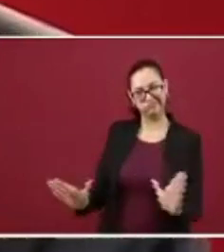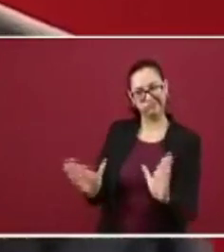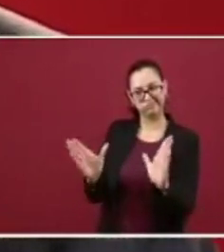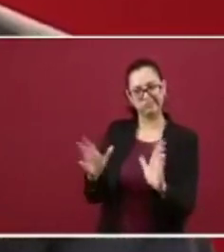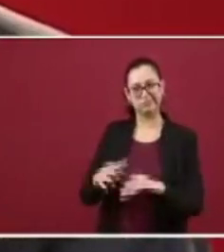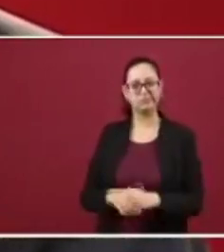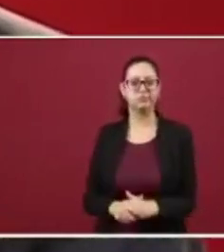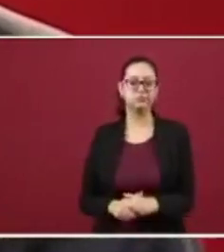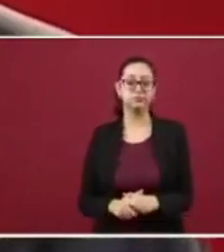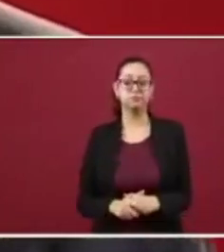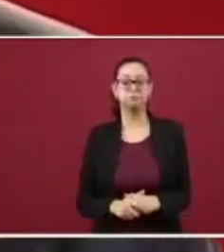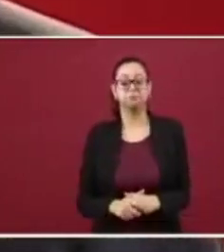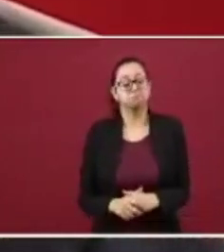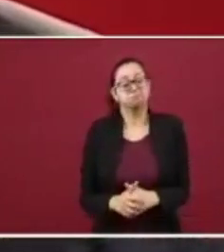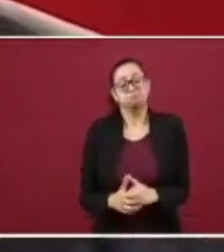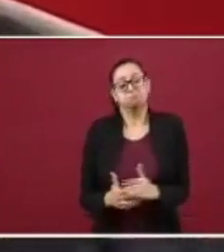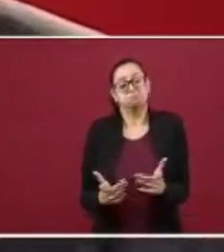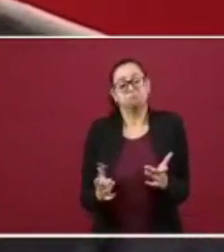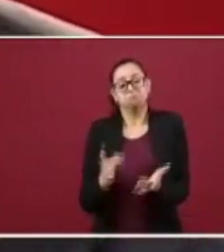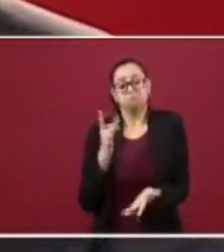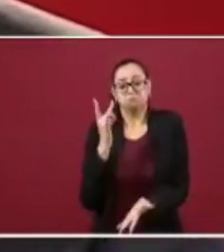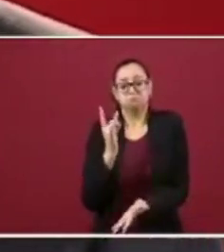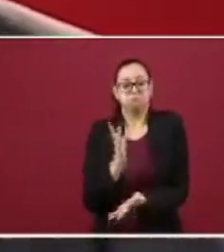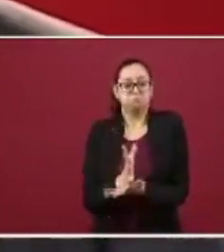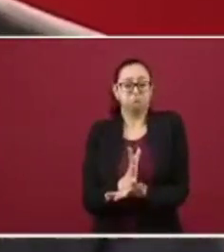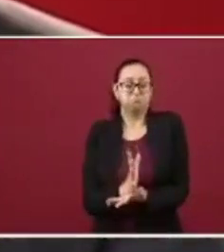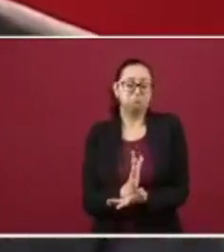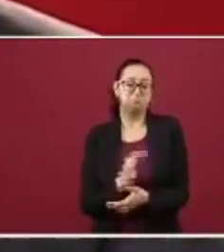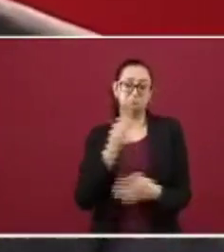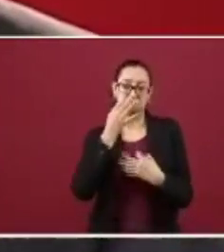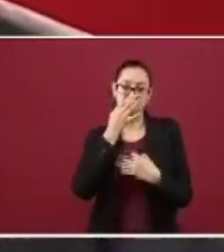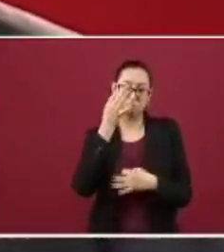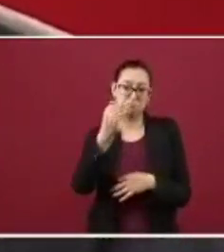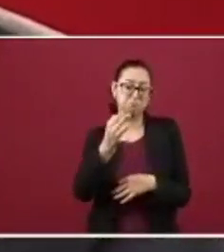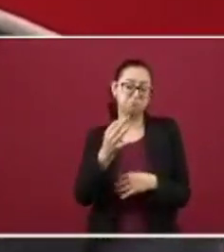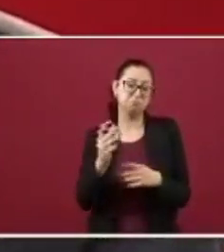eso es lo que puedo decir, y